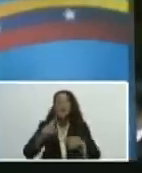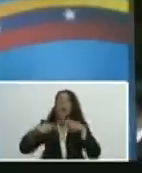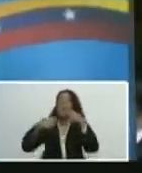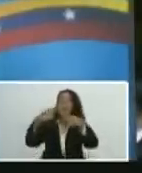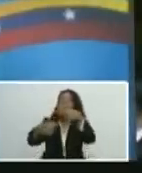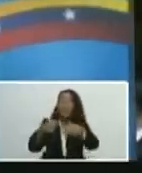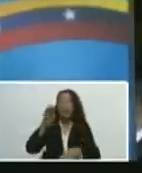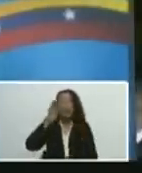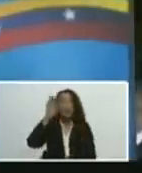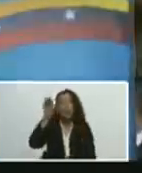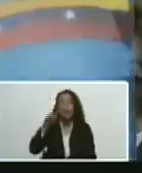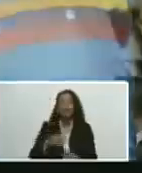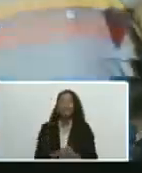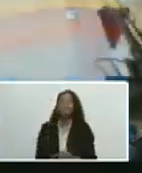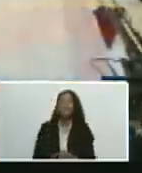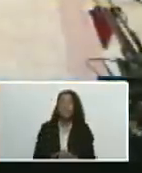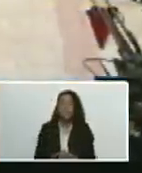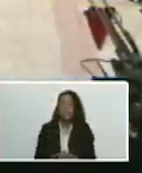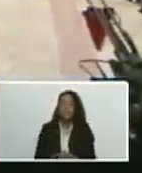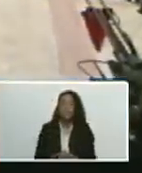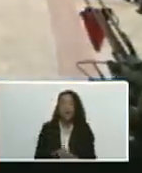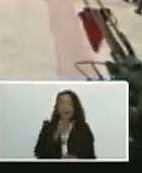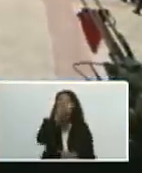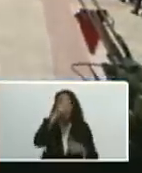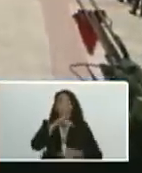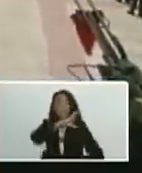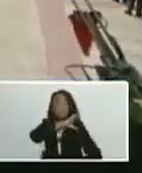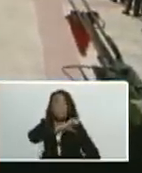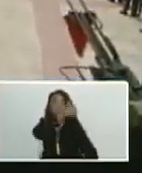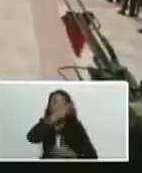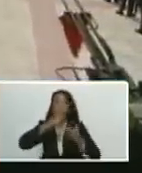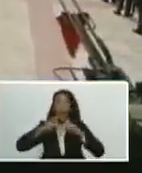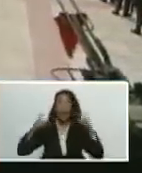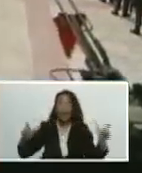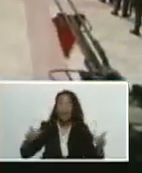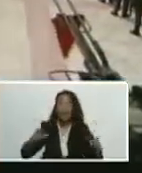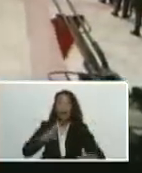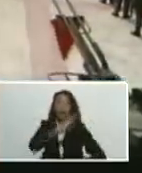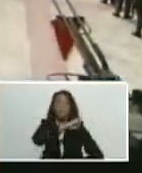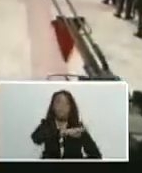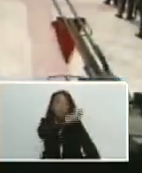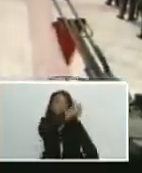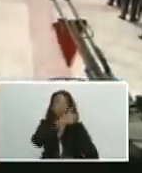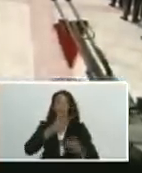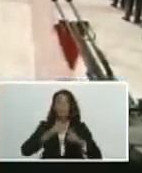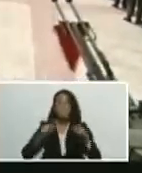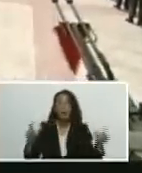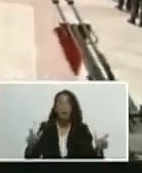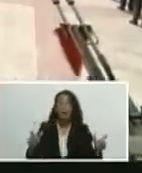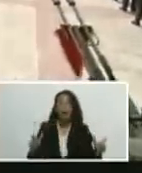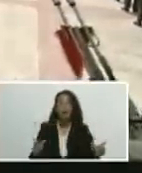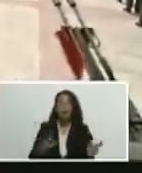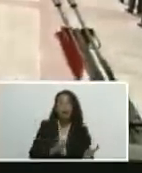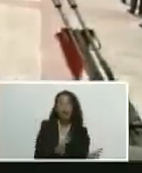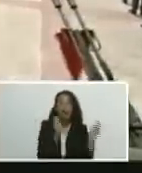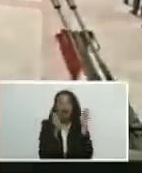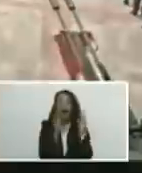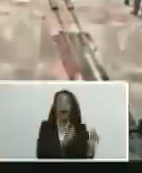generaciones venideras. A los señores mayores generales y almirantes, quienes nos relevan,